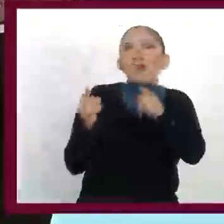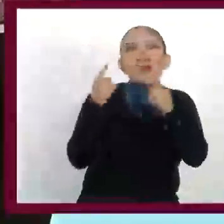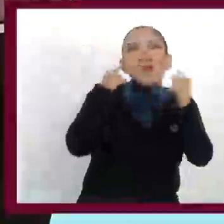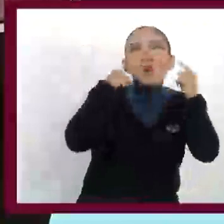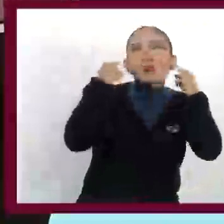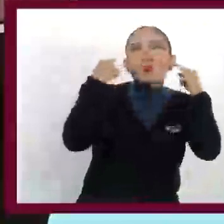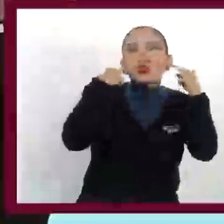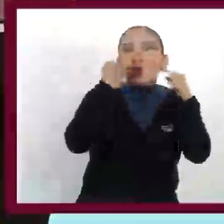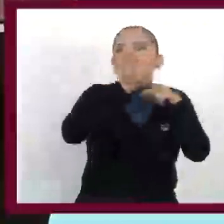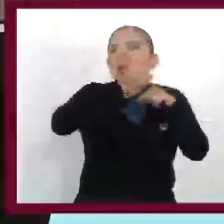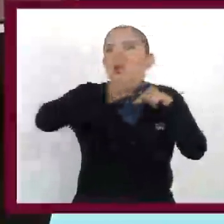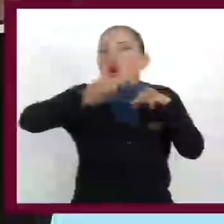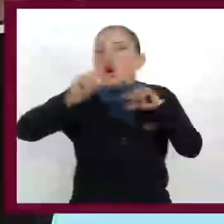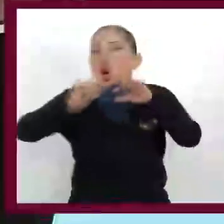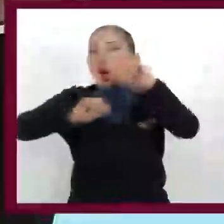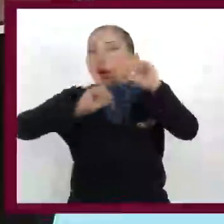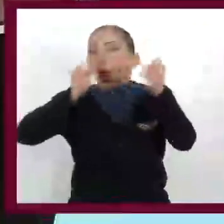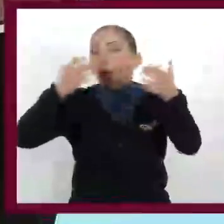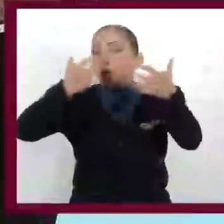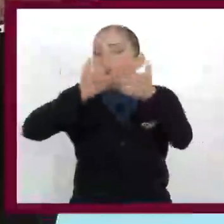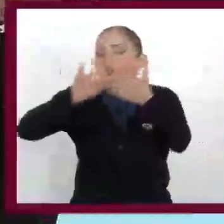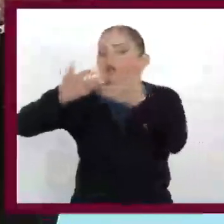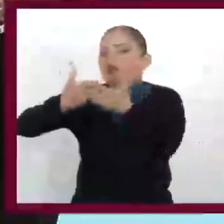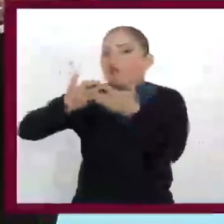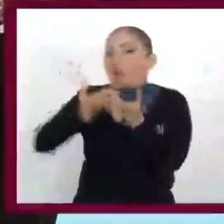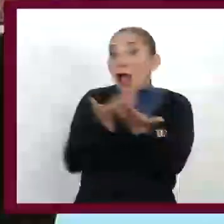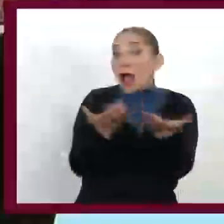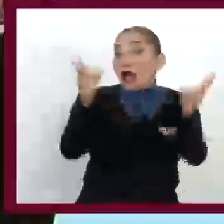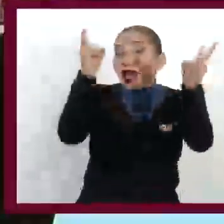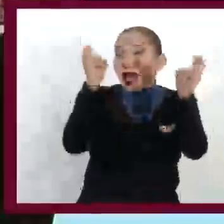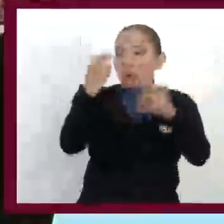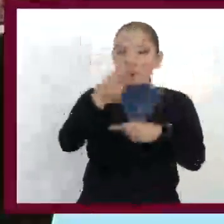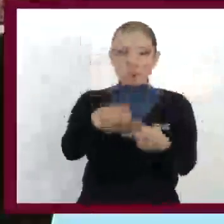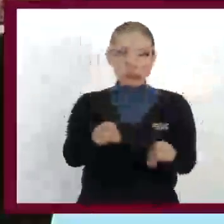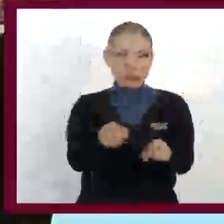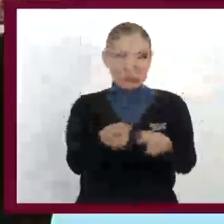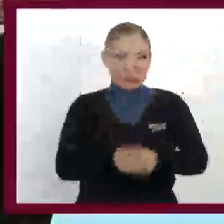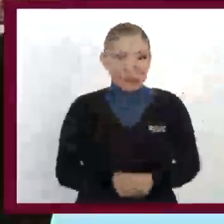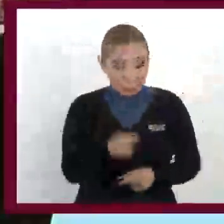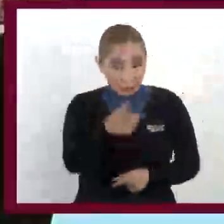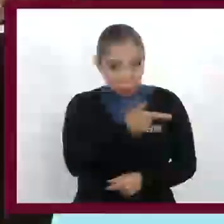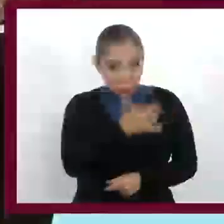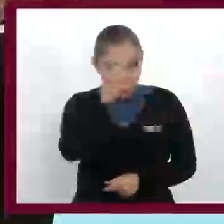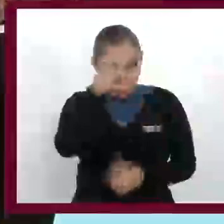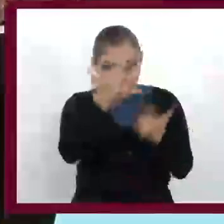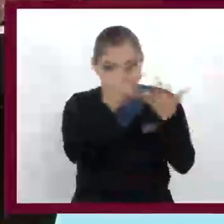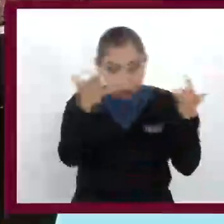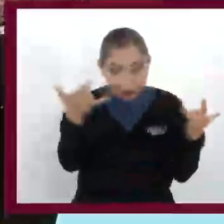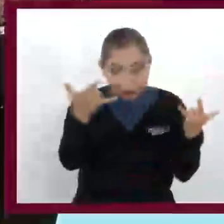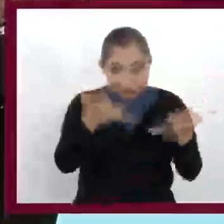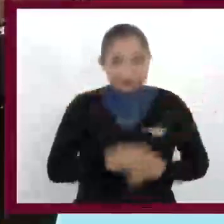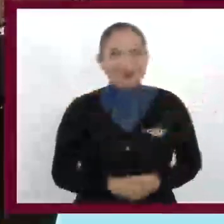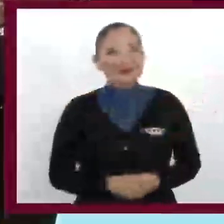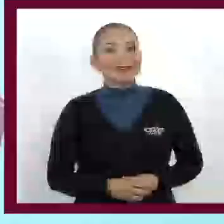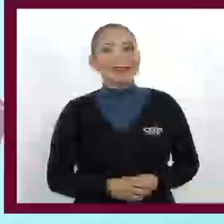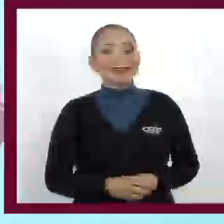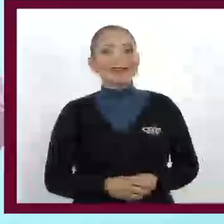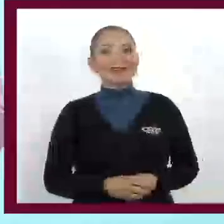sonidos armónicos que poco a poco fueron conformando esto que hoy llamamos música. ¿Les gustaría conocer sus orígenes?